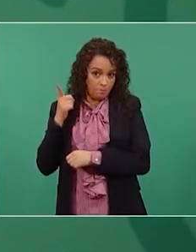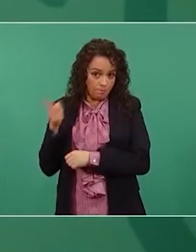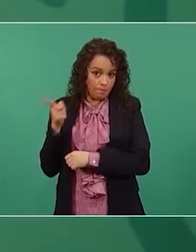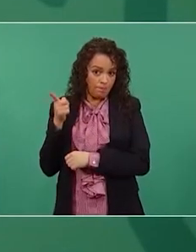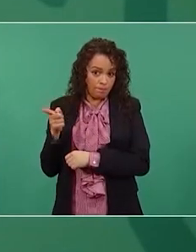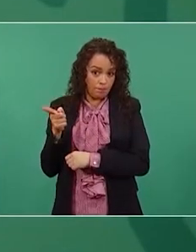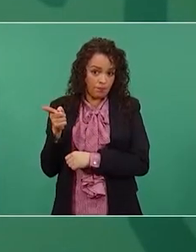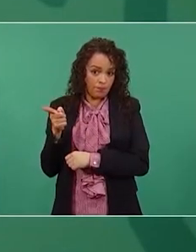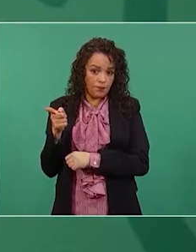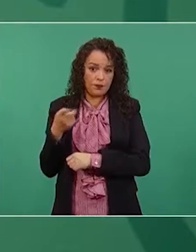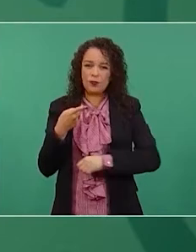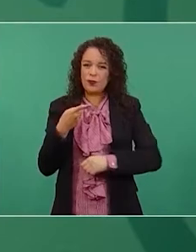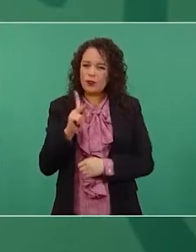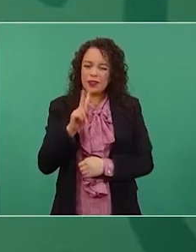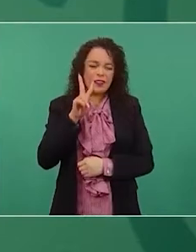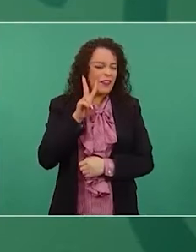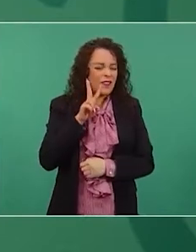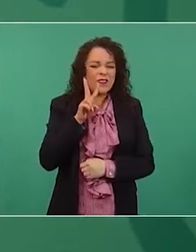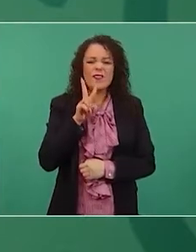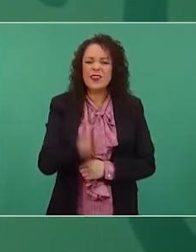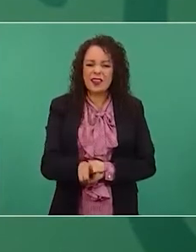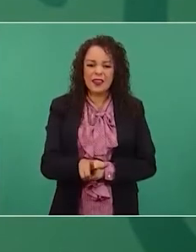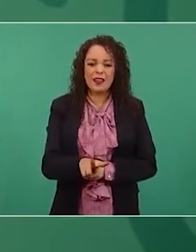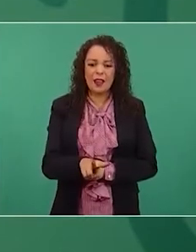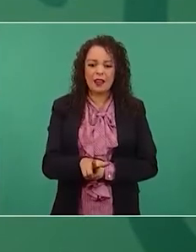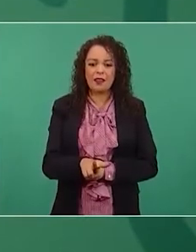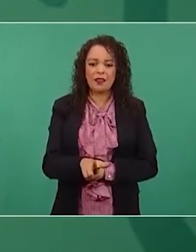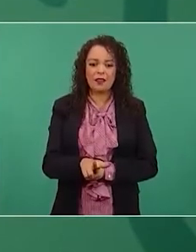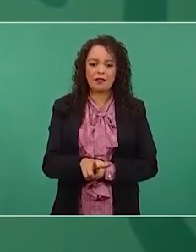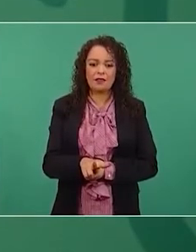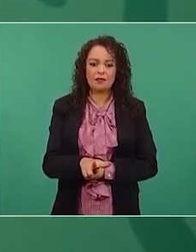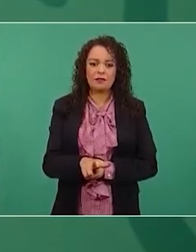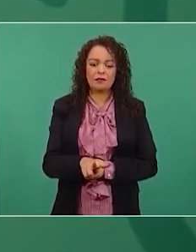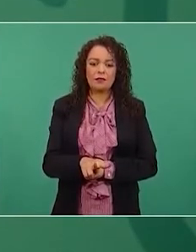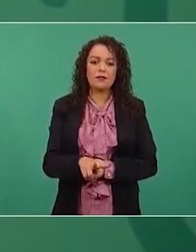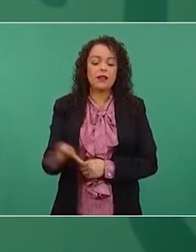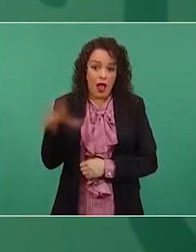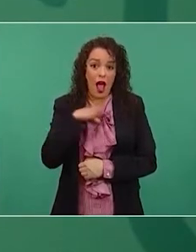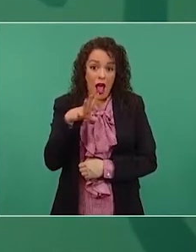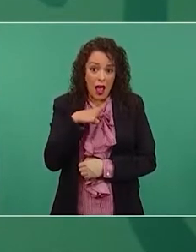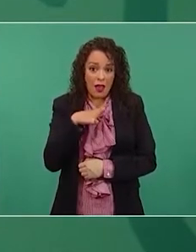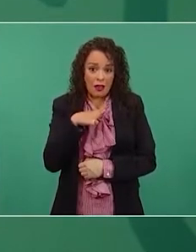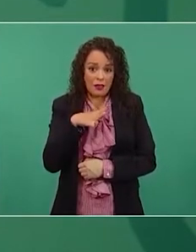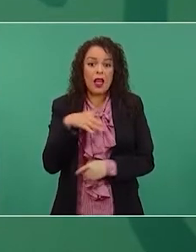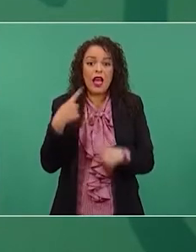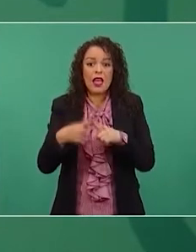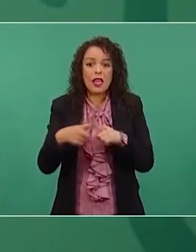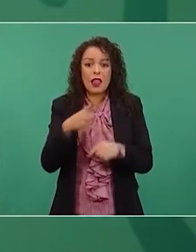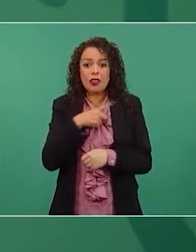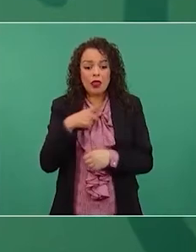Hay una realidad, y eso es lo que él debería de aclarar.